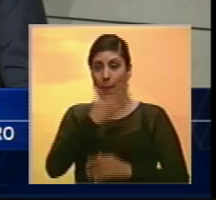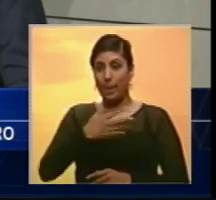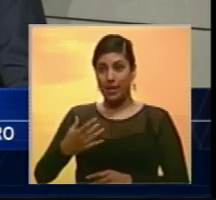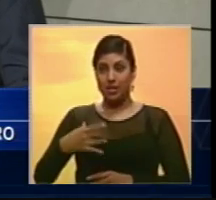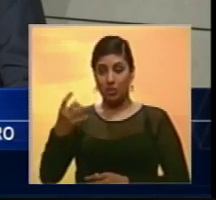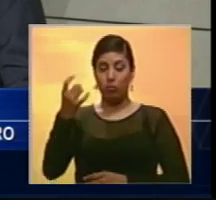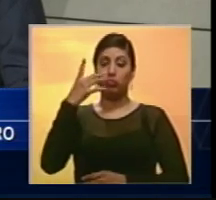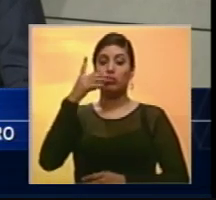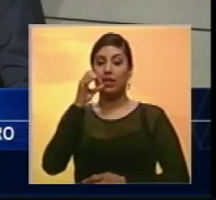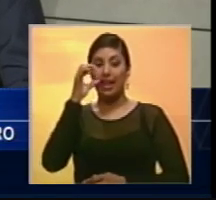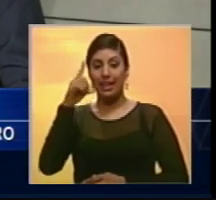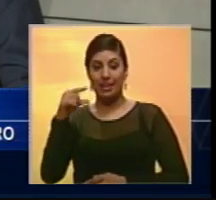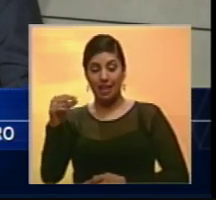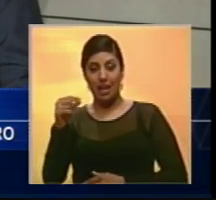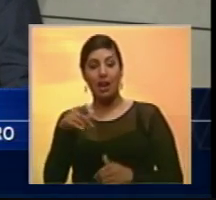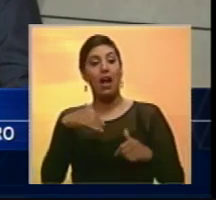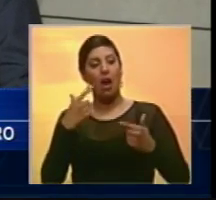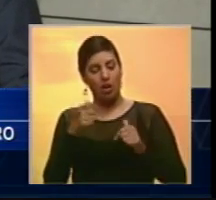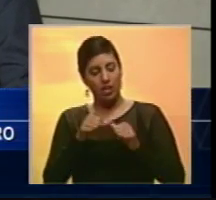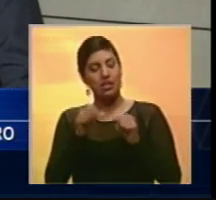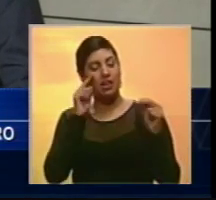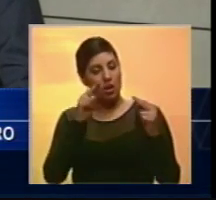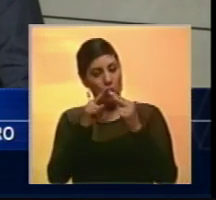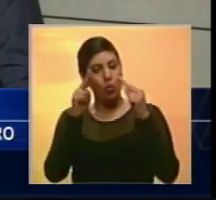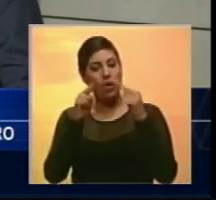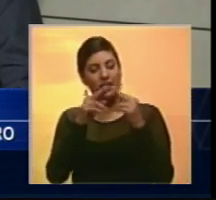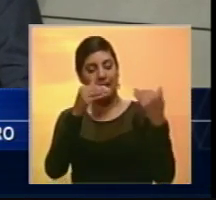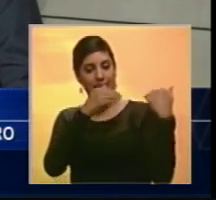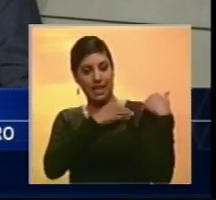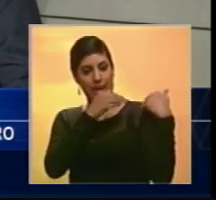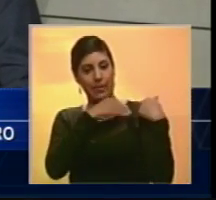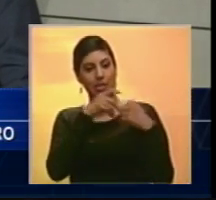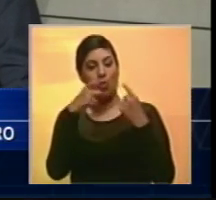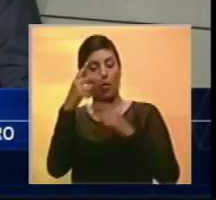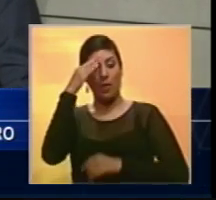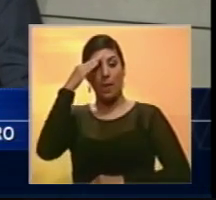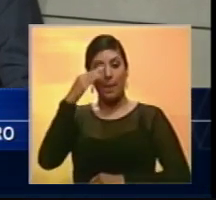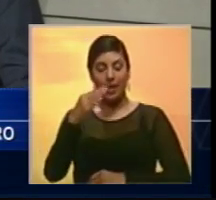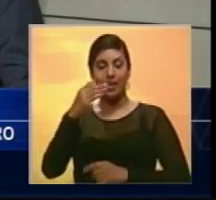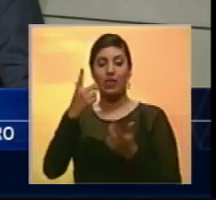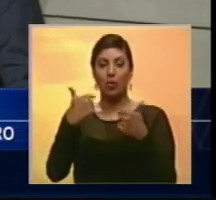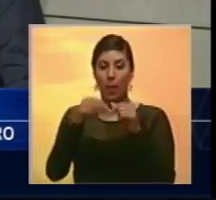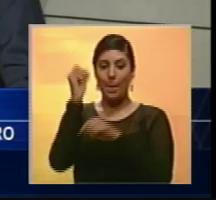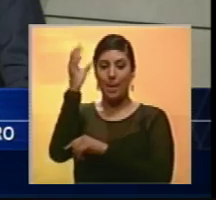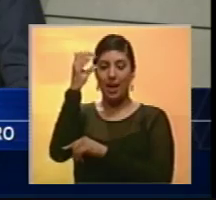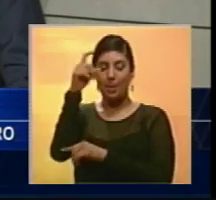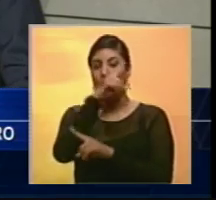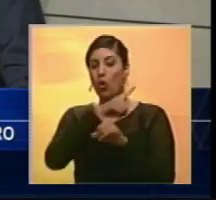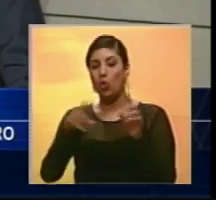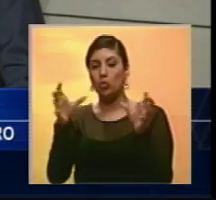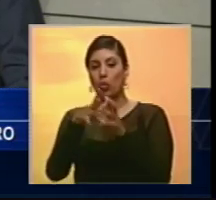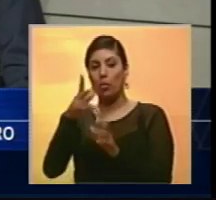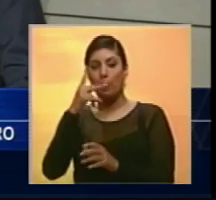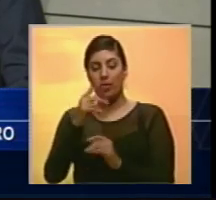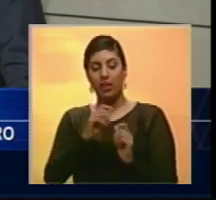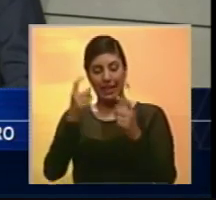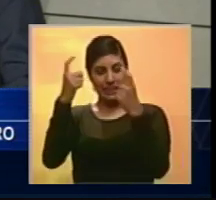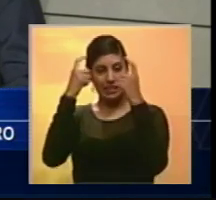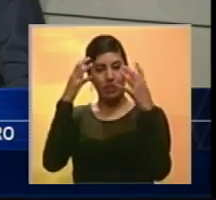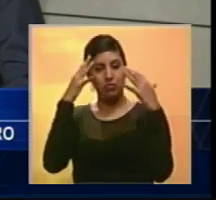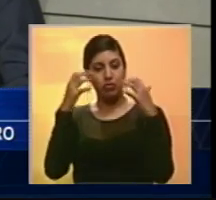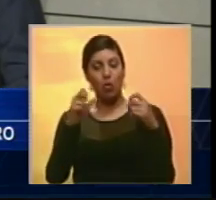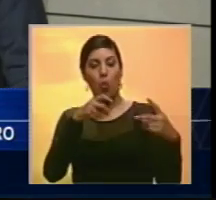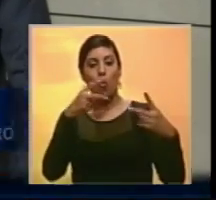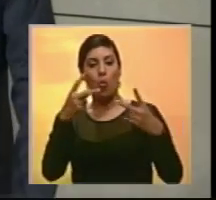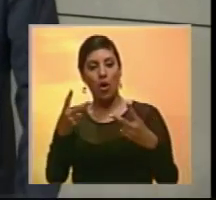presidente italiano Sergio Mattarella, mantuvo encuentros con representantes de las fuerzas parlamentarias y partidos políticos para la formación de